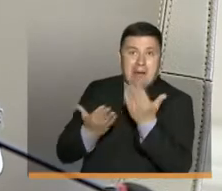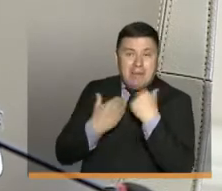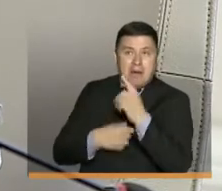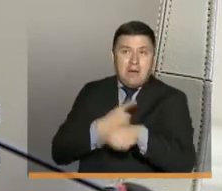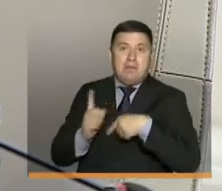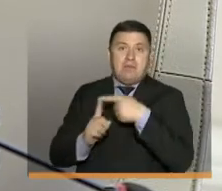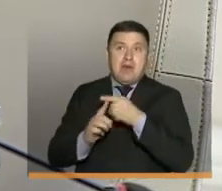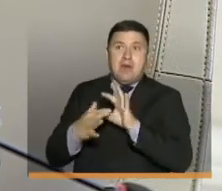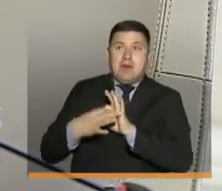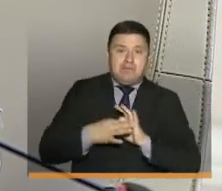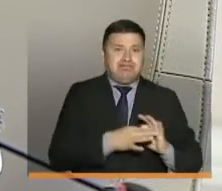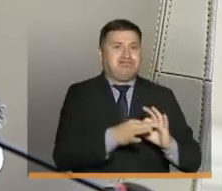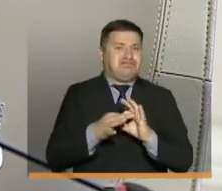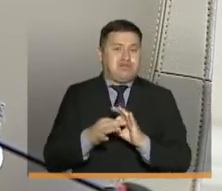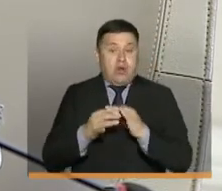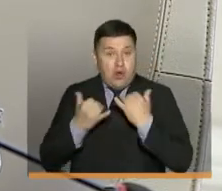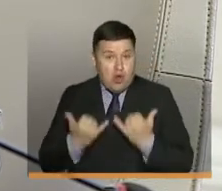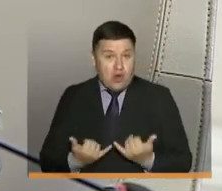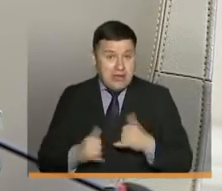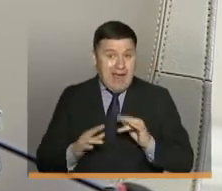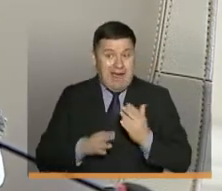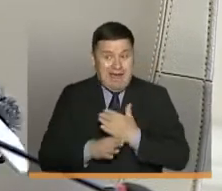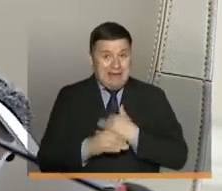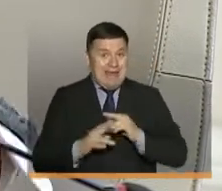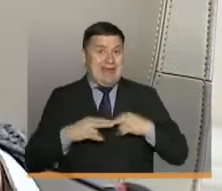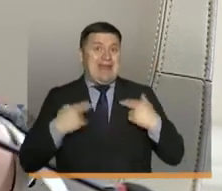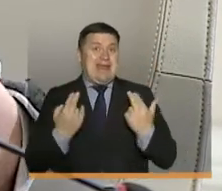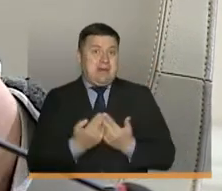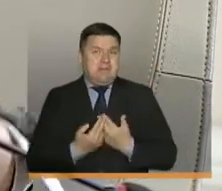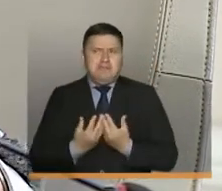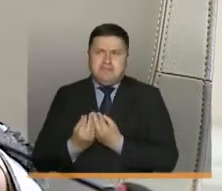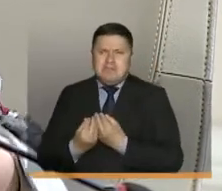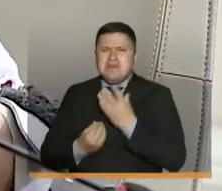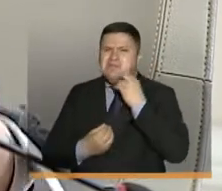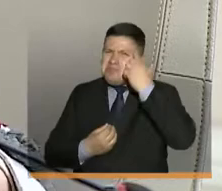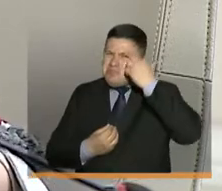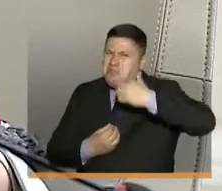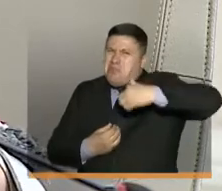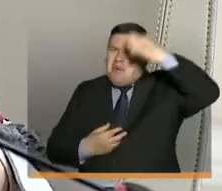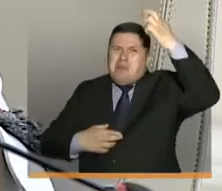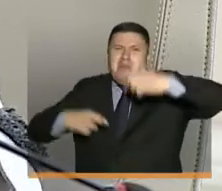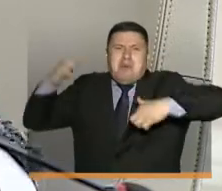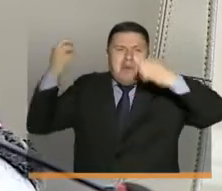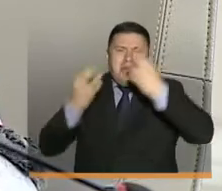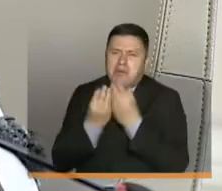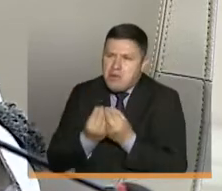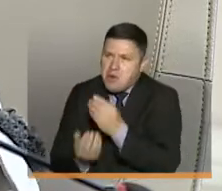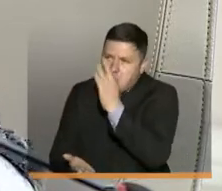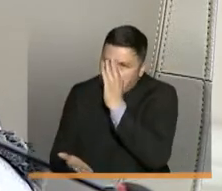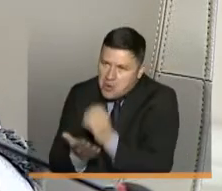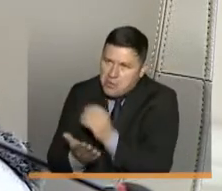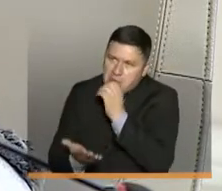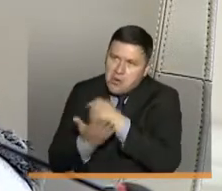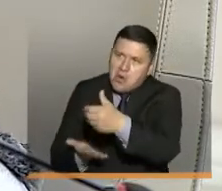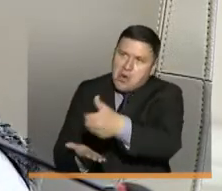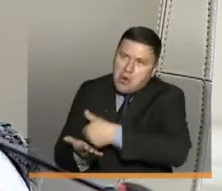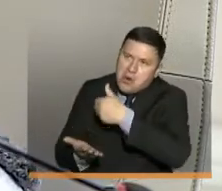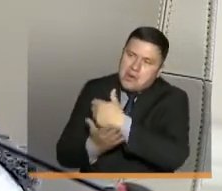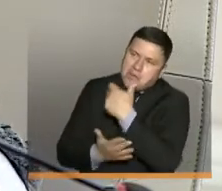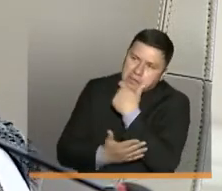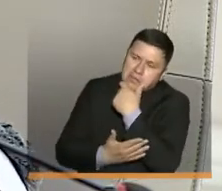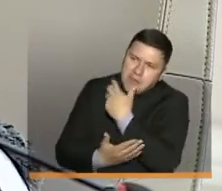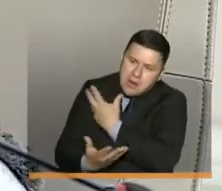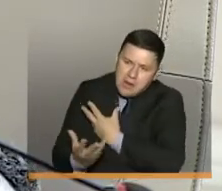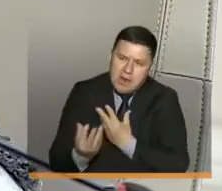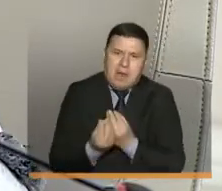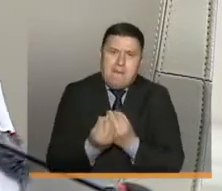sigamos sumándonos, presidente. Hoy estábamos en una reunión con ellos, con expertos, también dando sus opiniones, sugerencias para hacer esto en